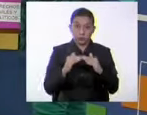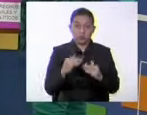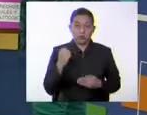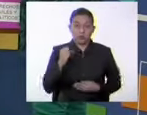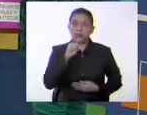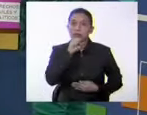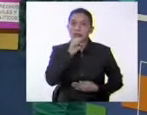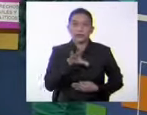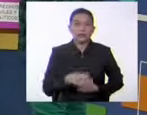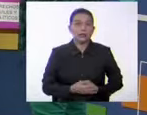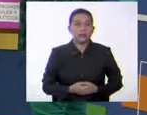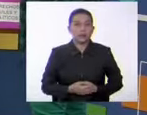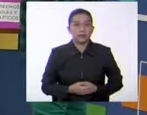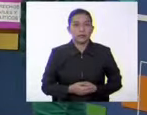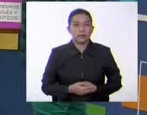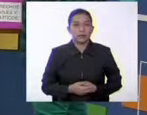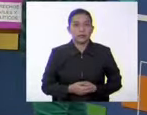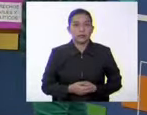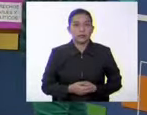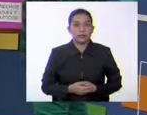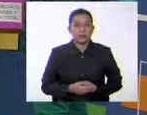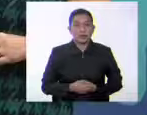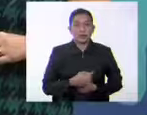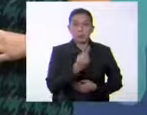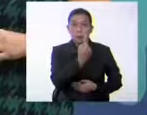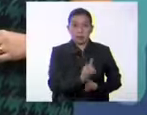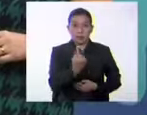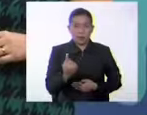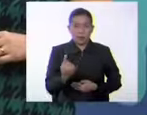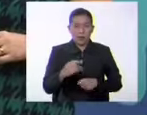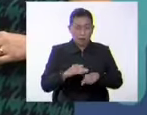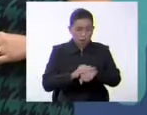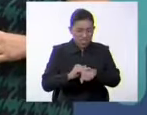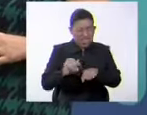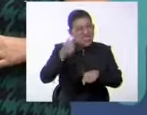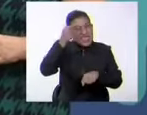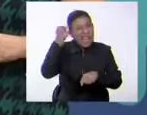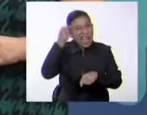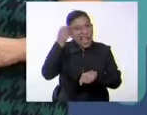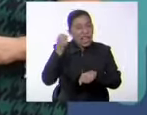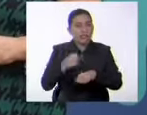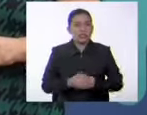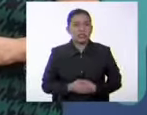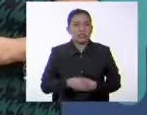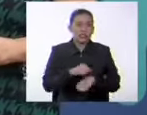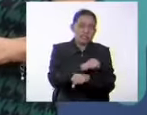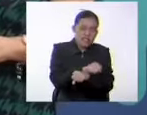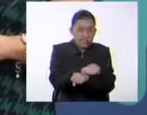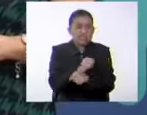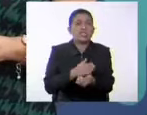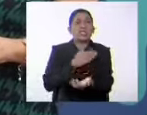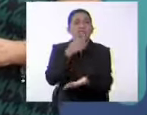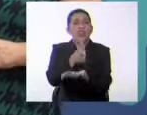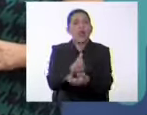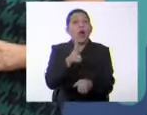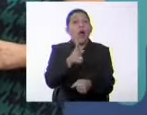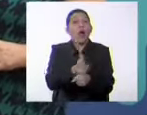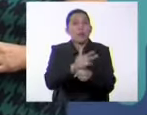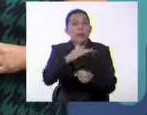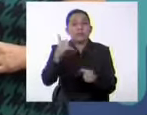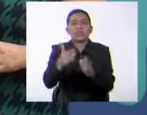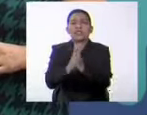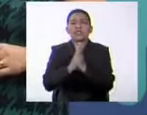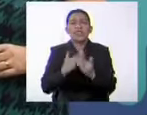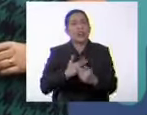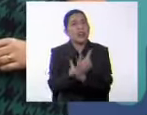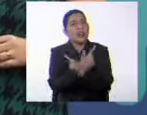que los negros esclavizados fueron a Guatemala también a pedir su libertad, ¿verdad? Entonces, en este